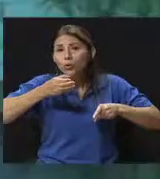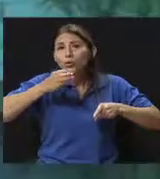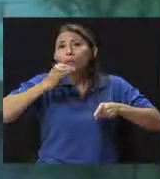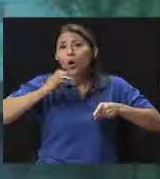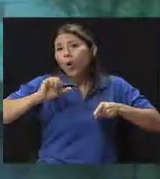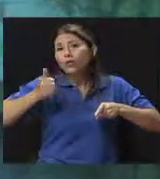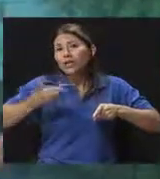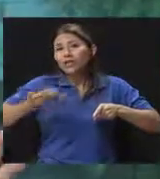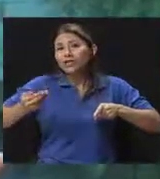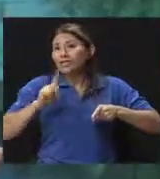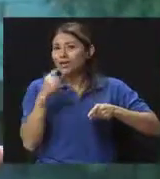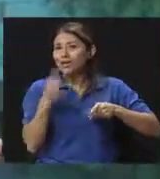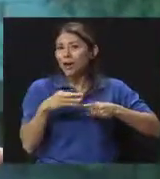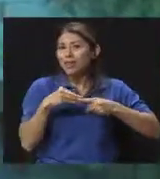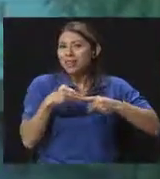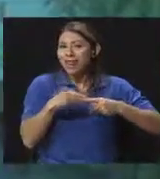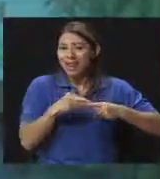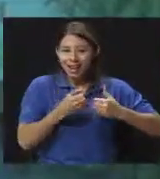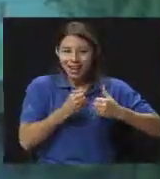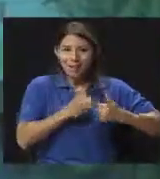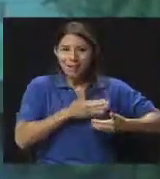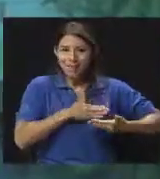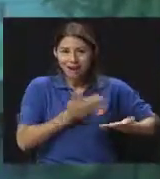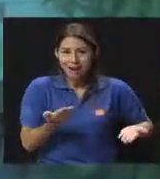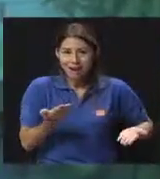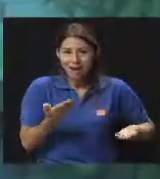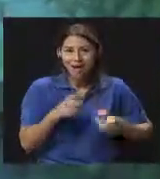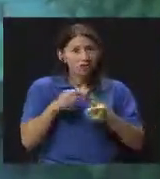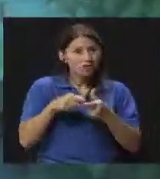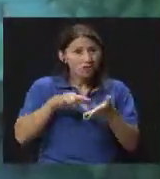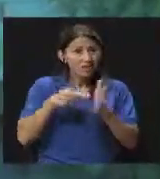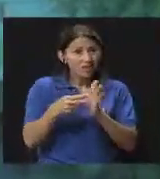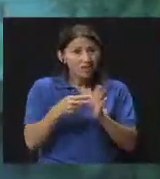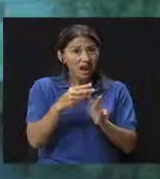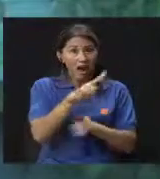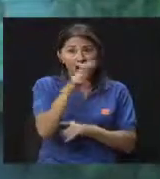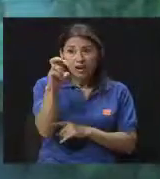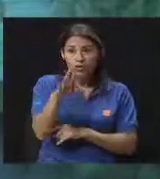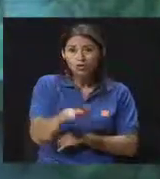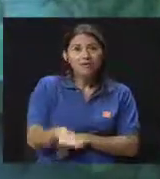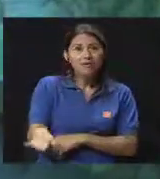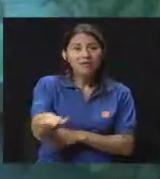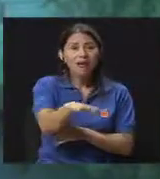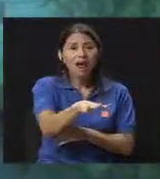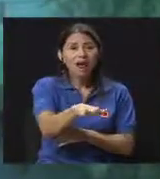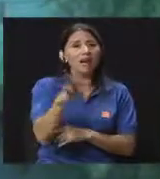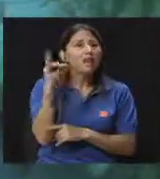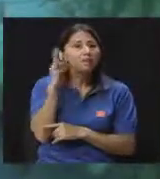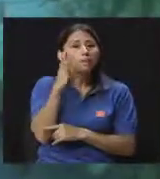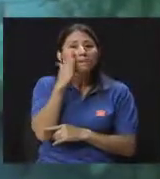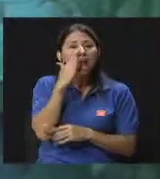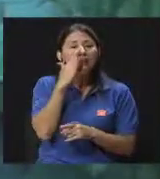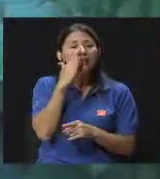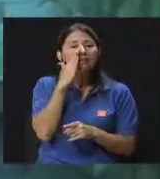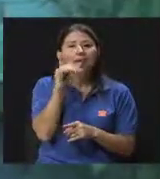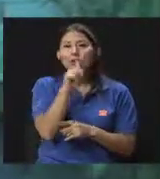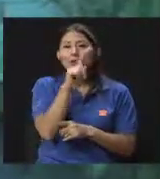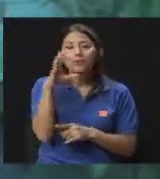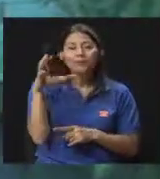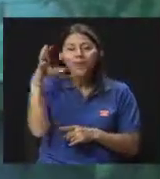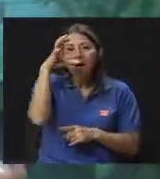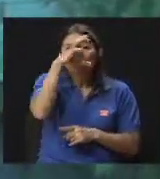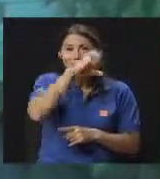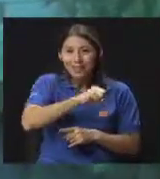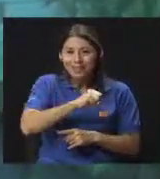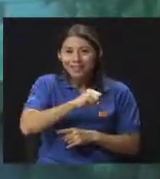decir que en Costa Rica los niños, las madres no logran identificar que el hecho de darle un alimento diferente a leche